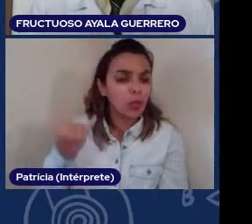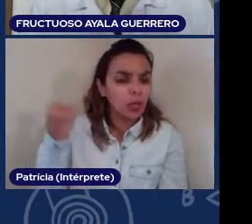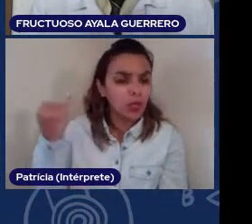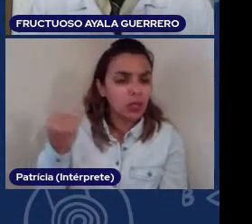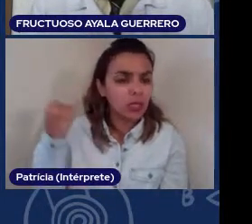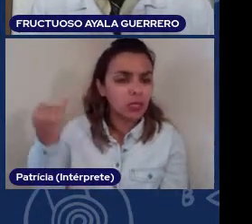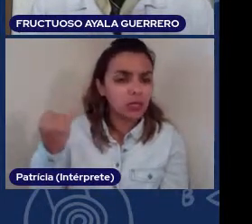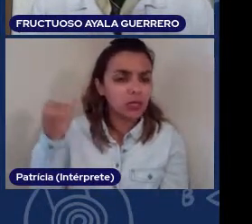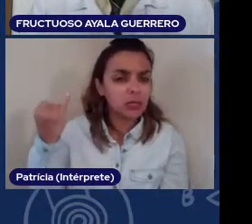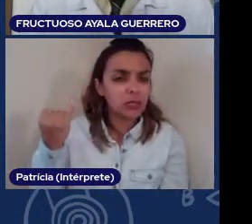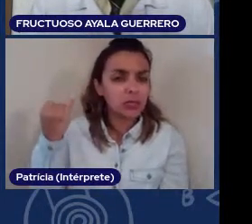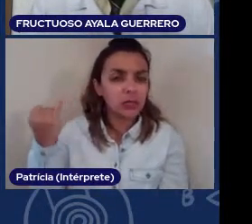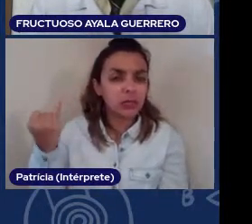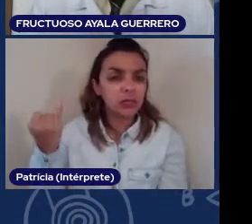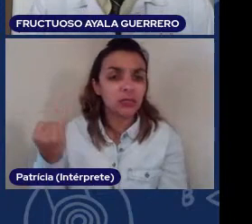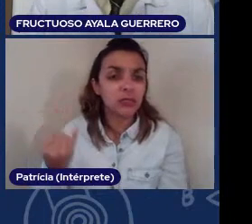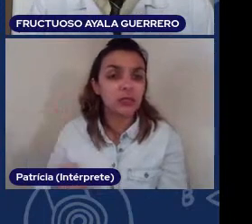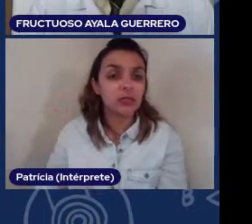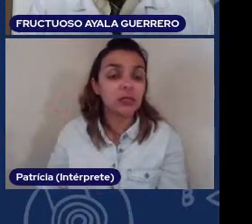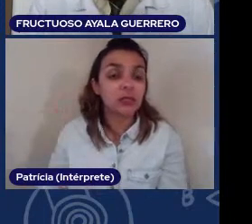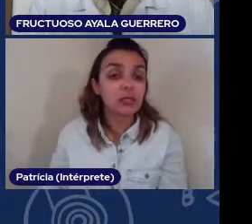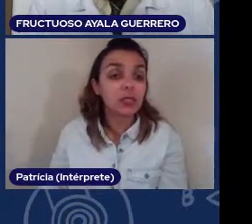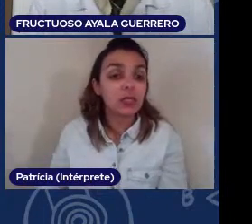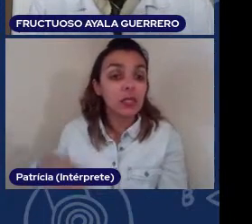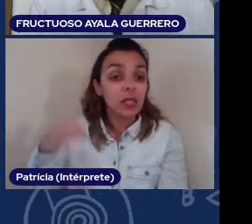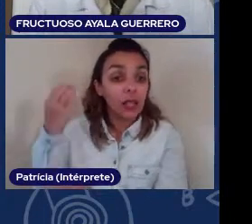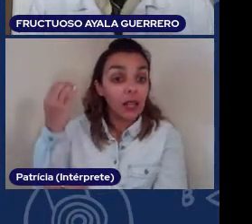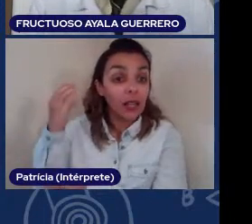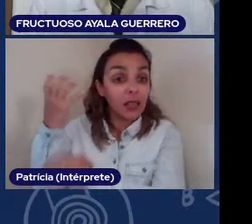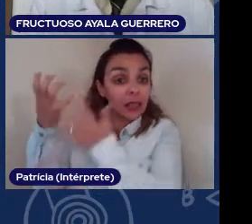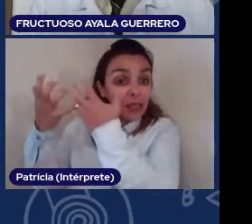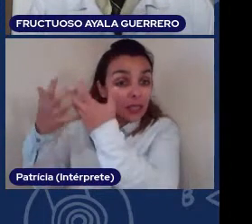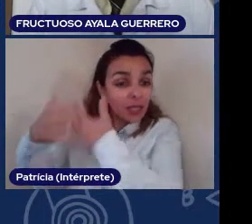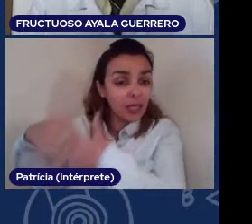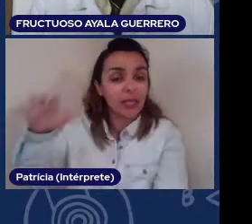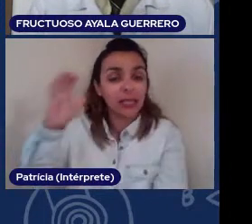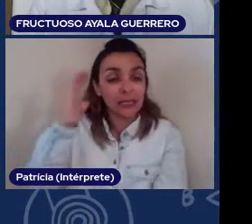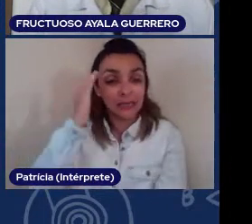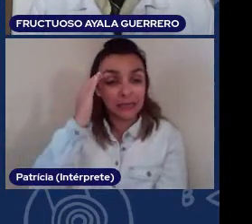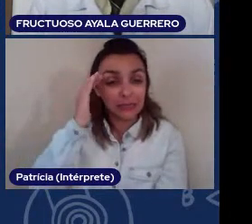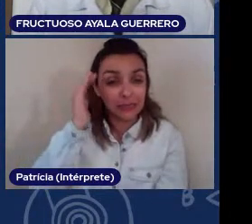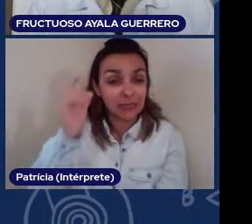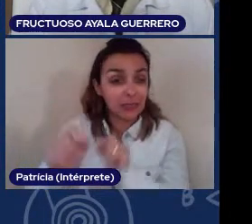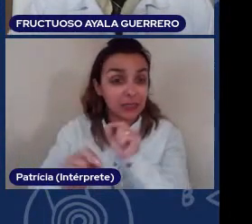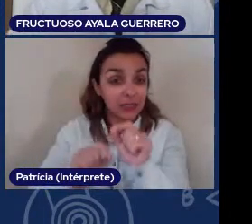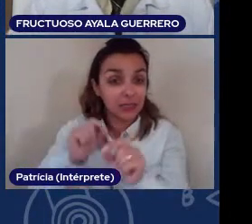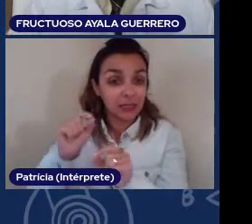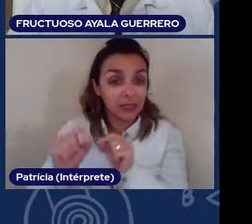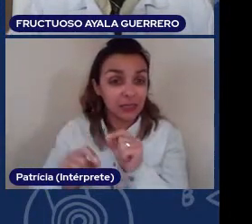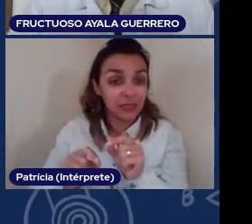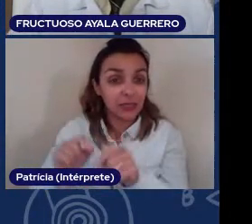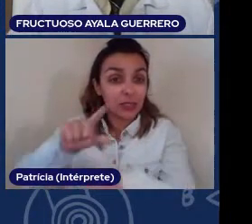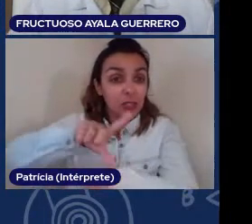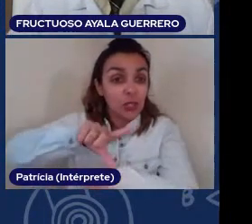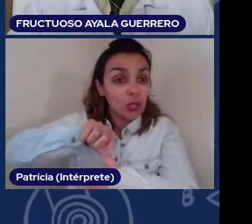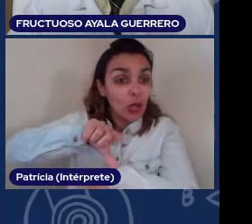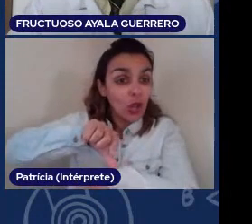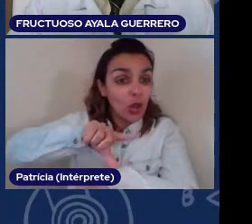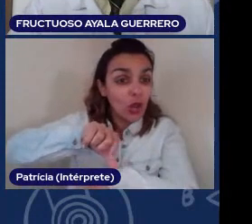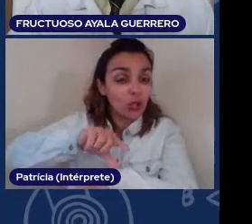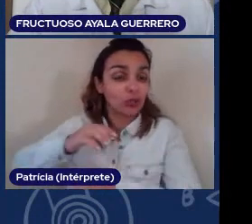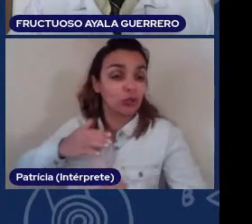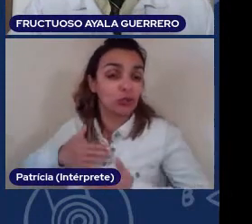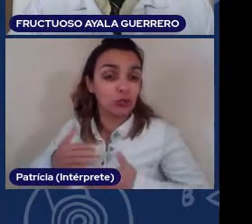entre ellos para las neurociencias y para el sueño y para entender nuestro reloj biológico.